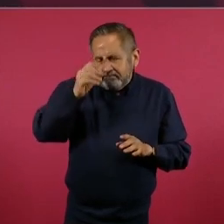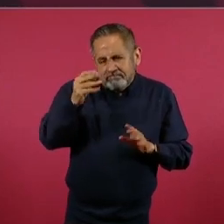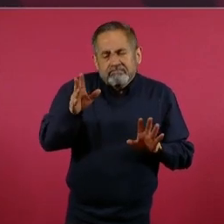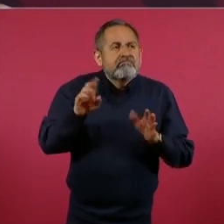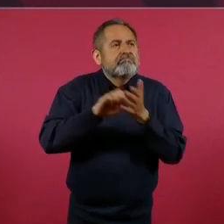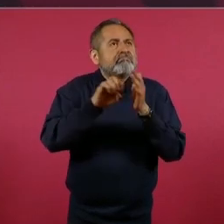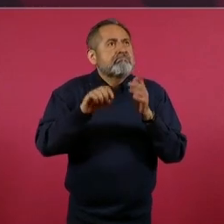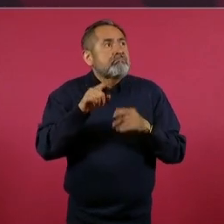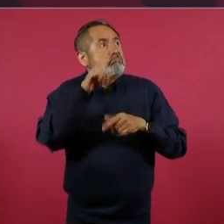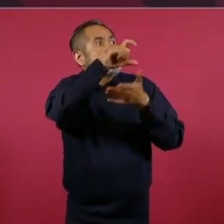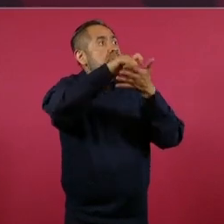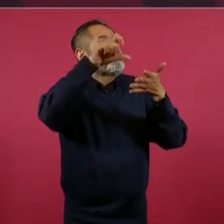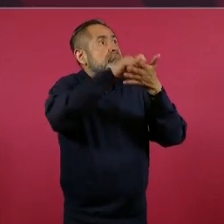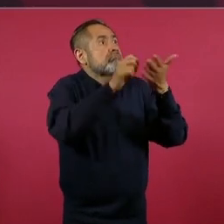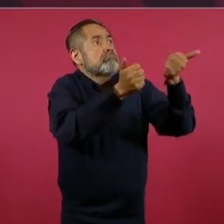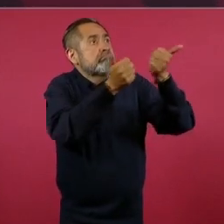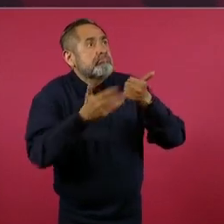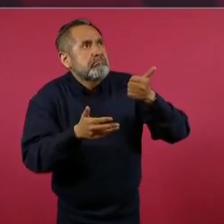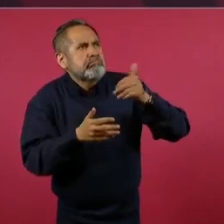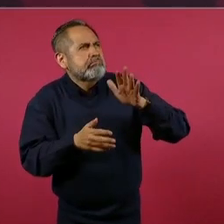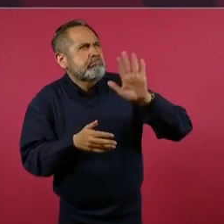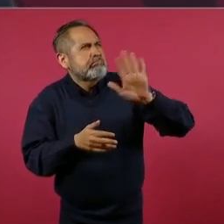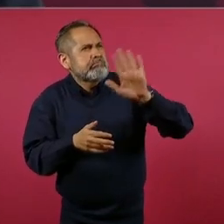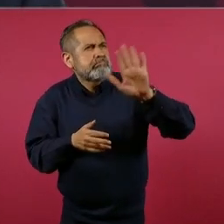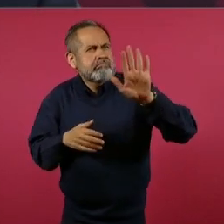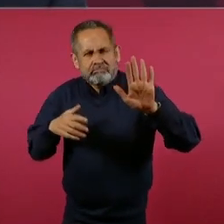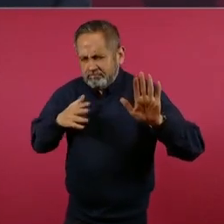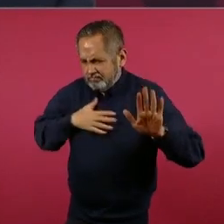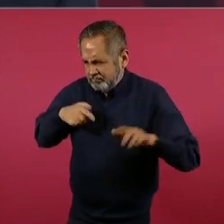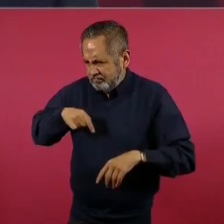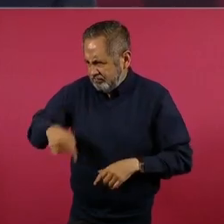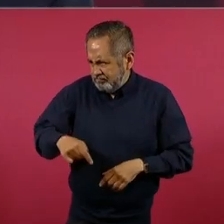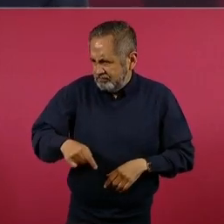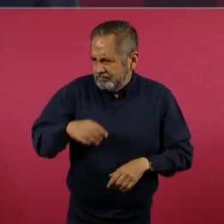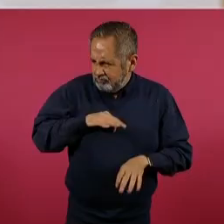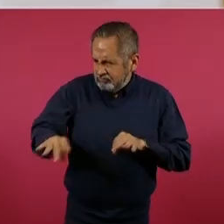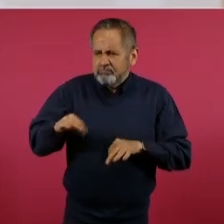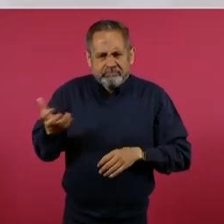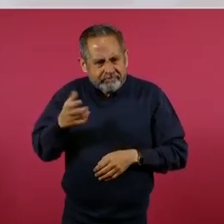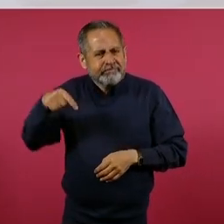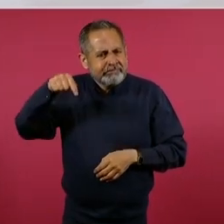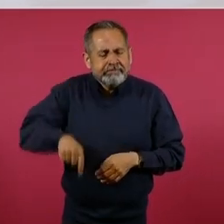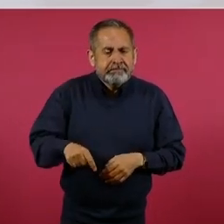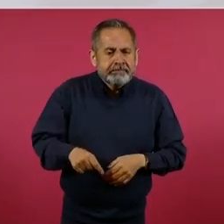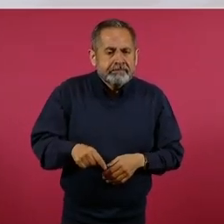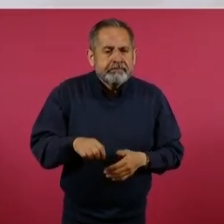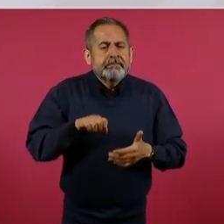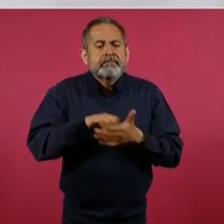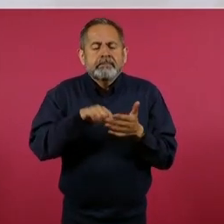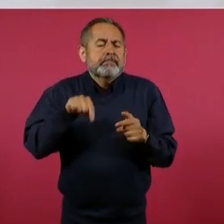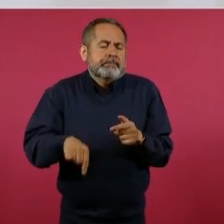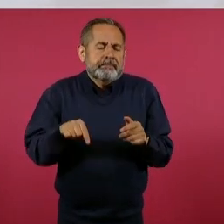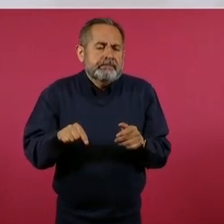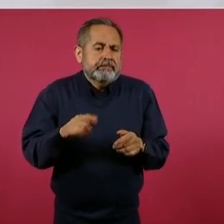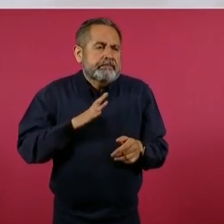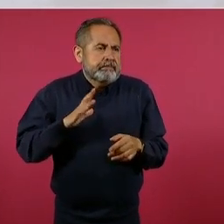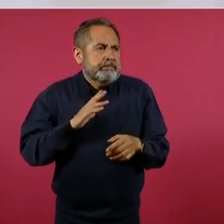adelante. Yo recomendaría eso. Tenemos una balanza comercial que nos favorece.